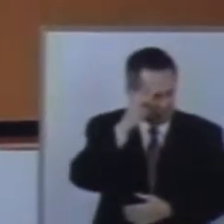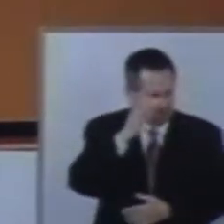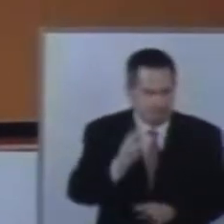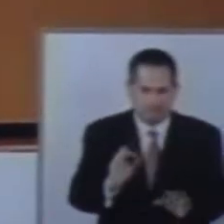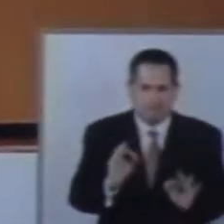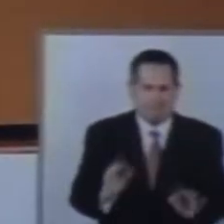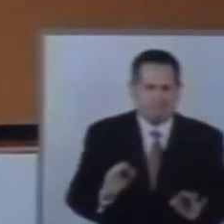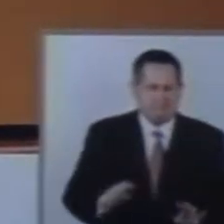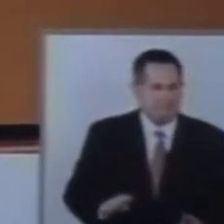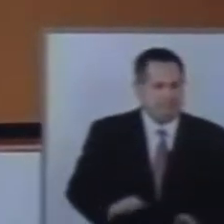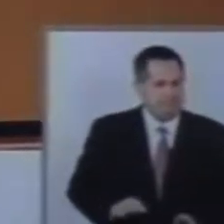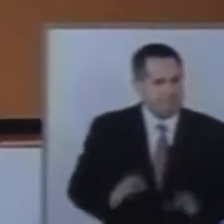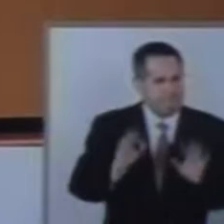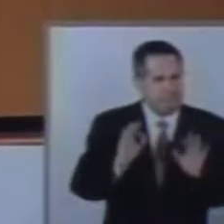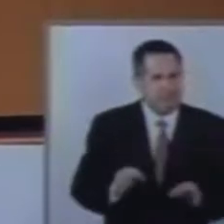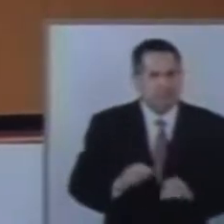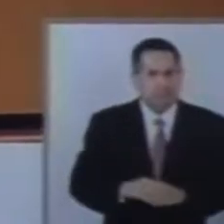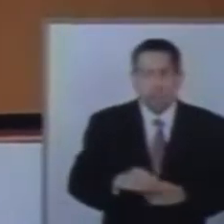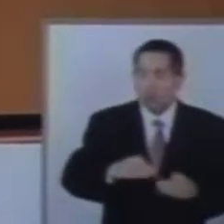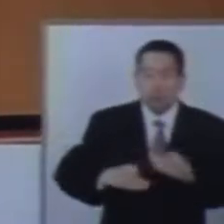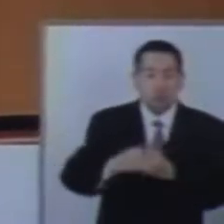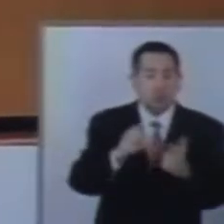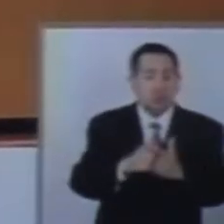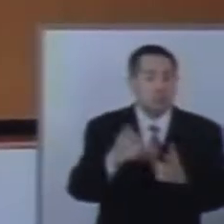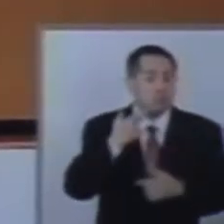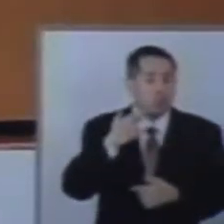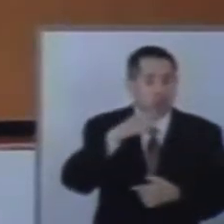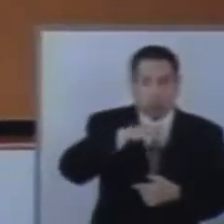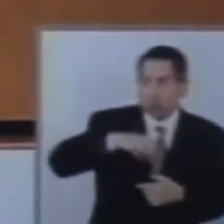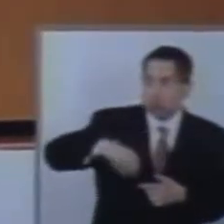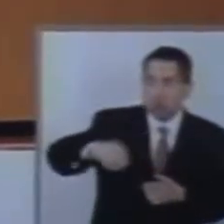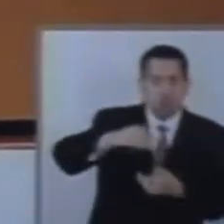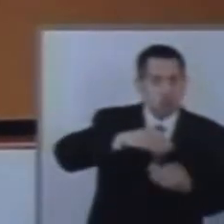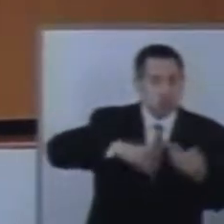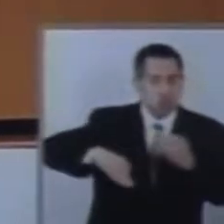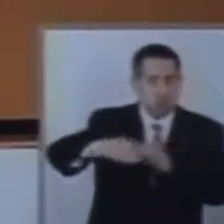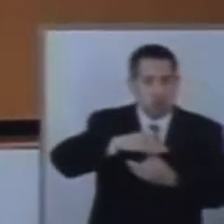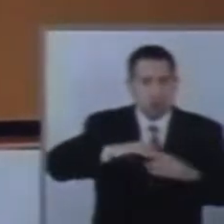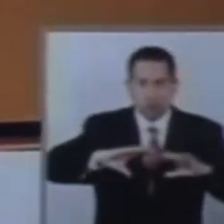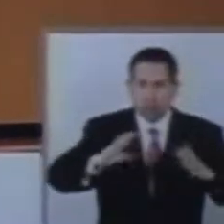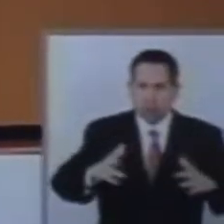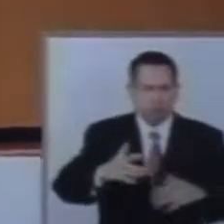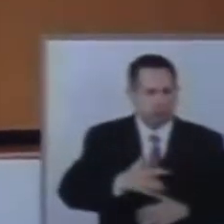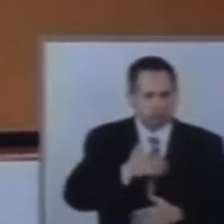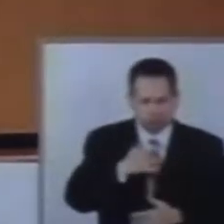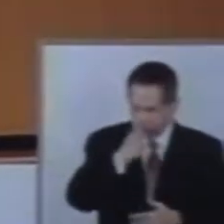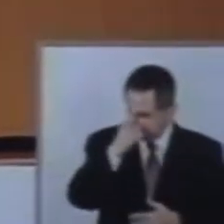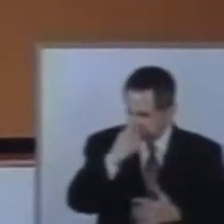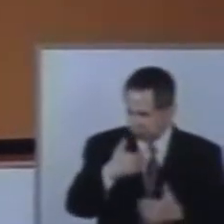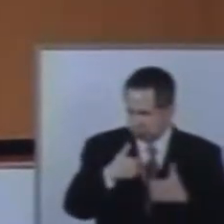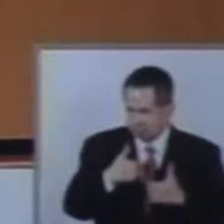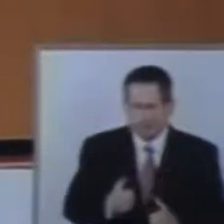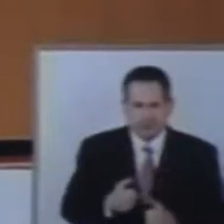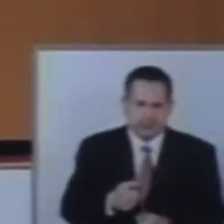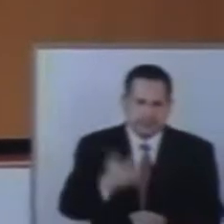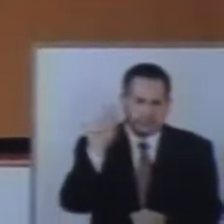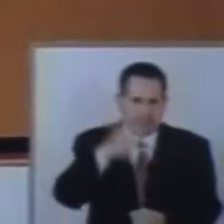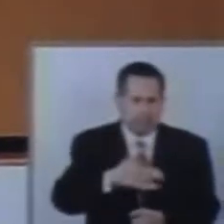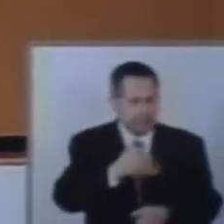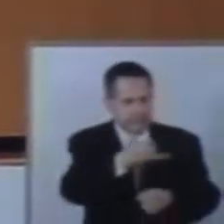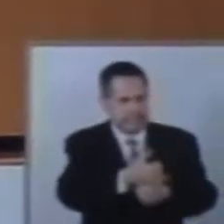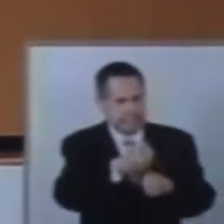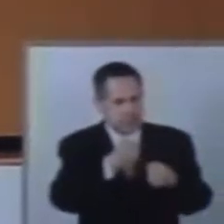República. Todas las fuerzas políticas aquí representadas estamos conscientes del problema de inseguridad